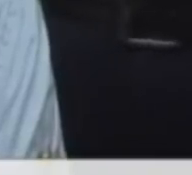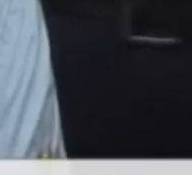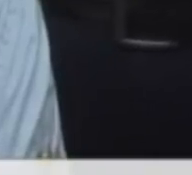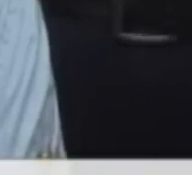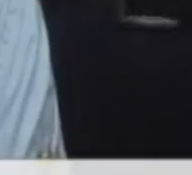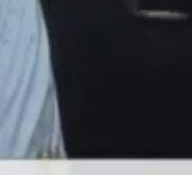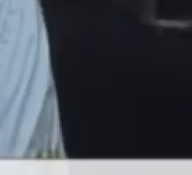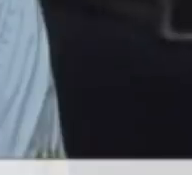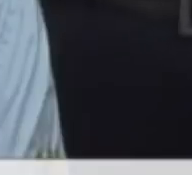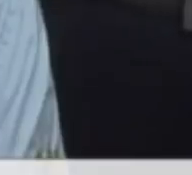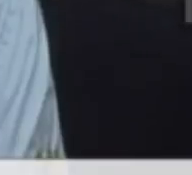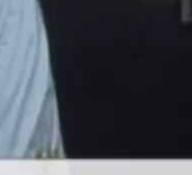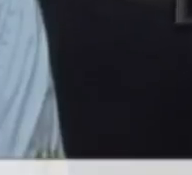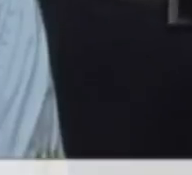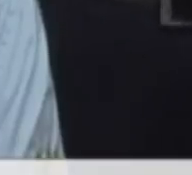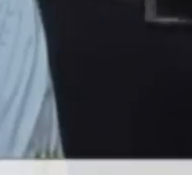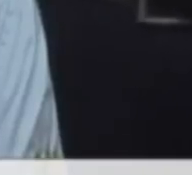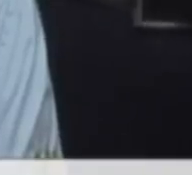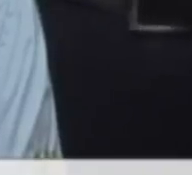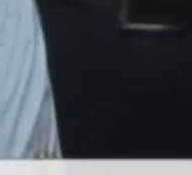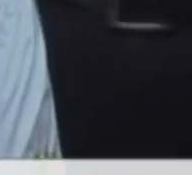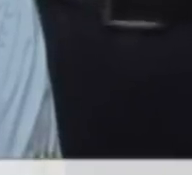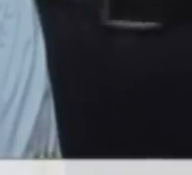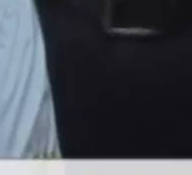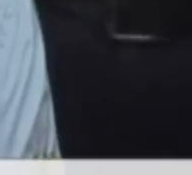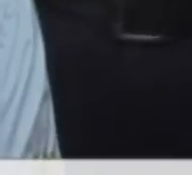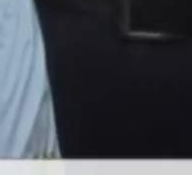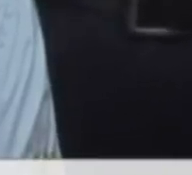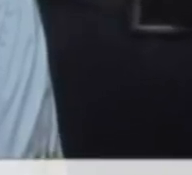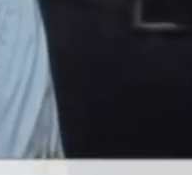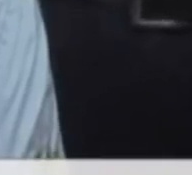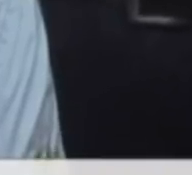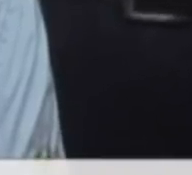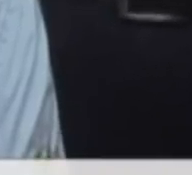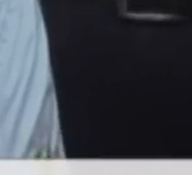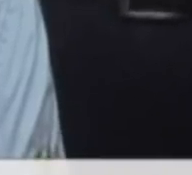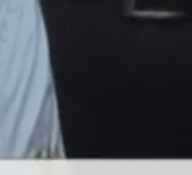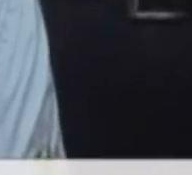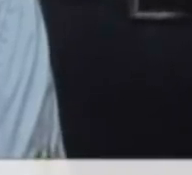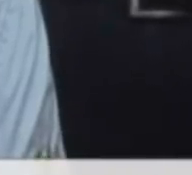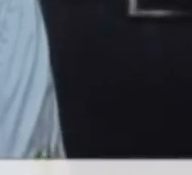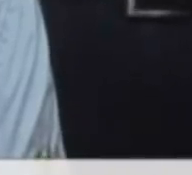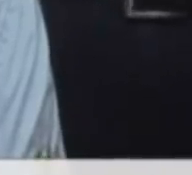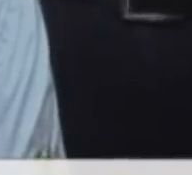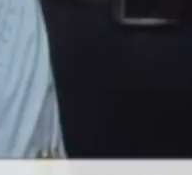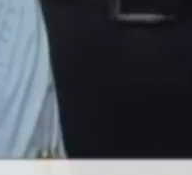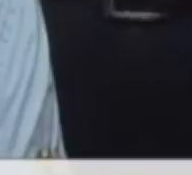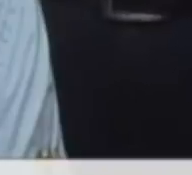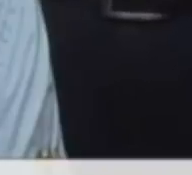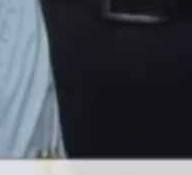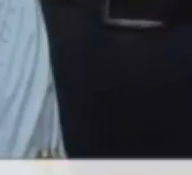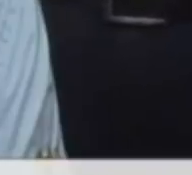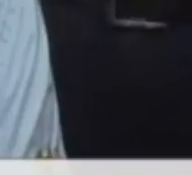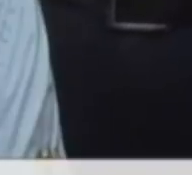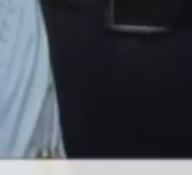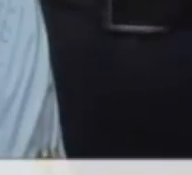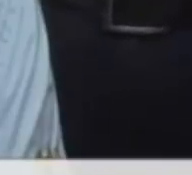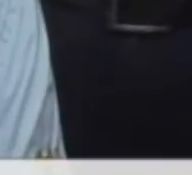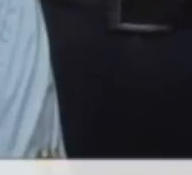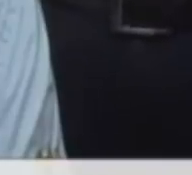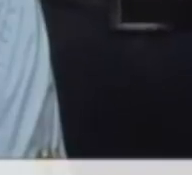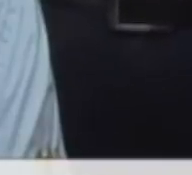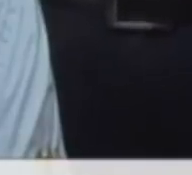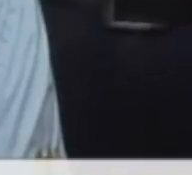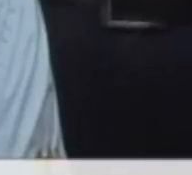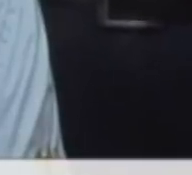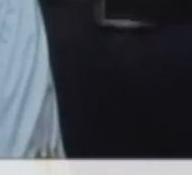o con padecimientos graves deberán trabajar desde sus hogares debido a que son grupos de alto riesgo de